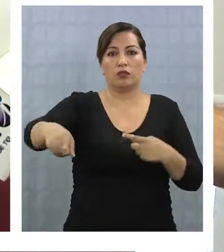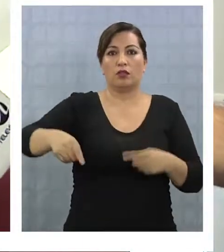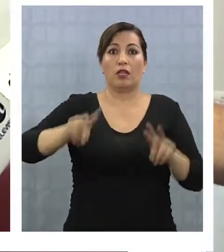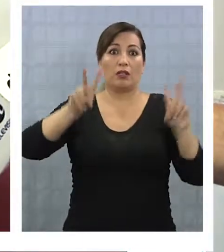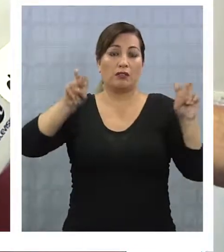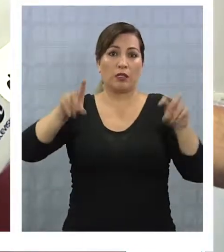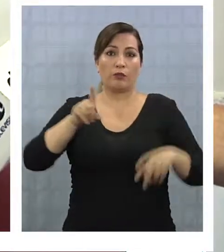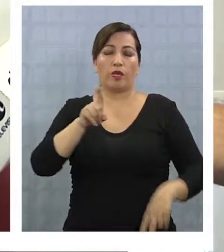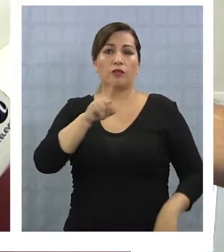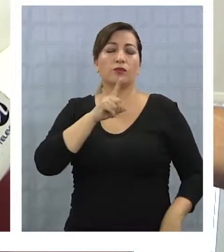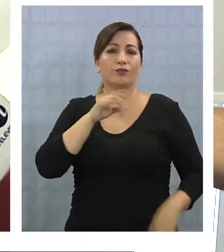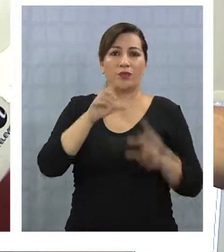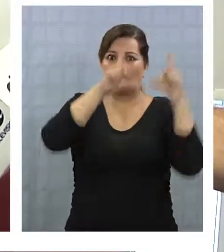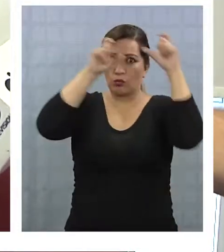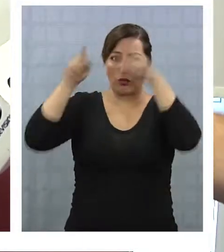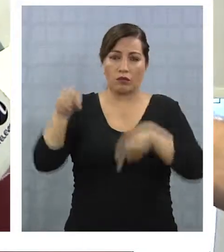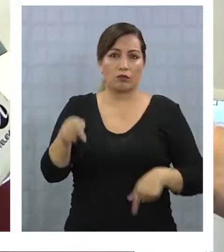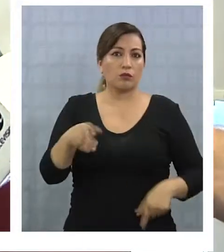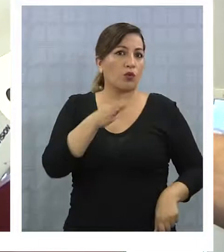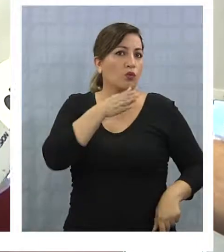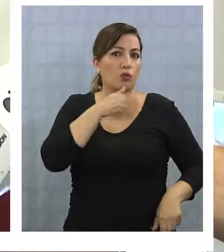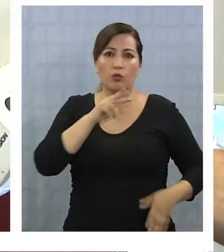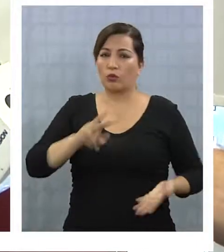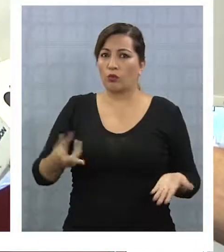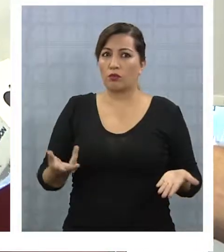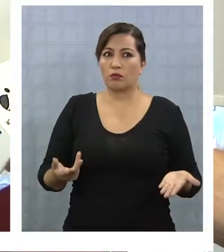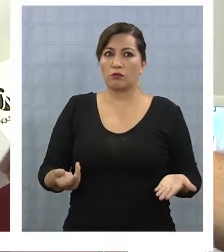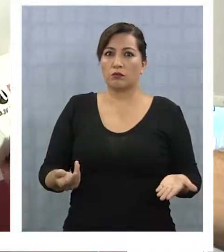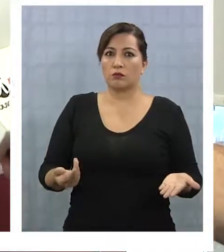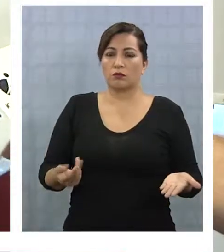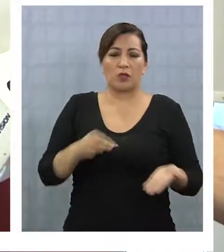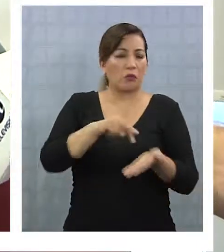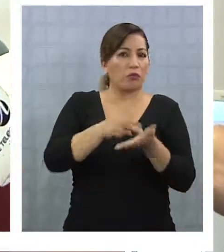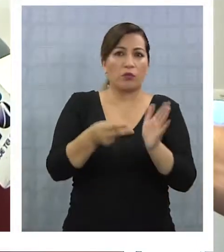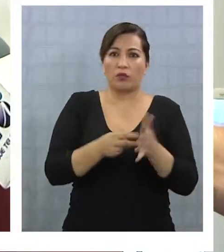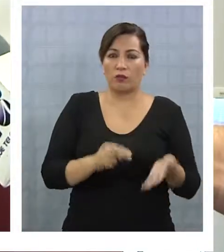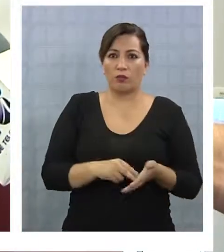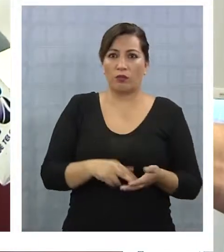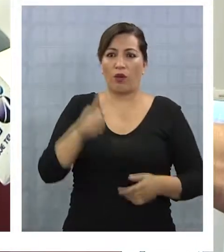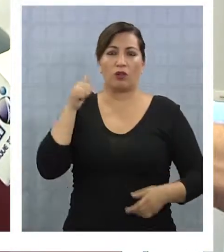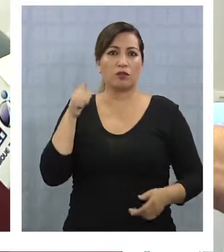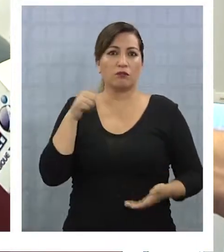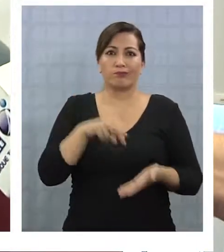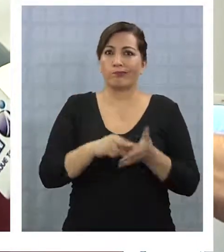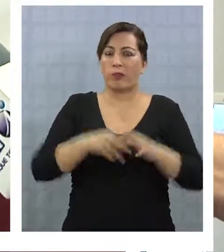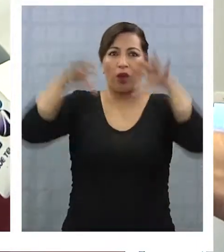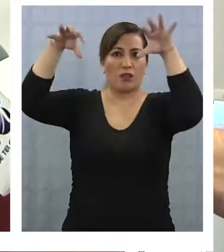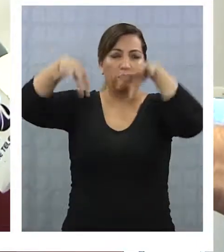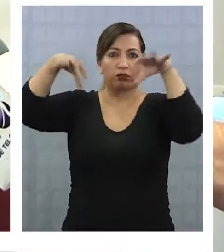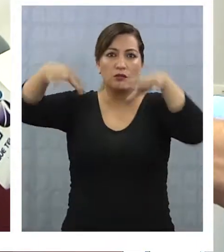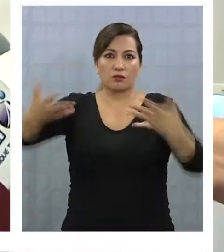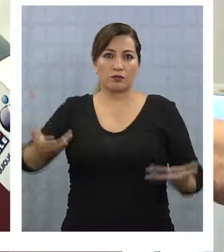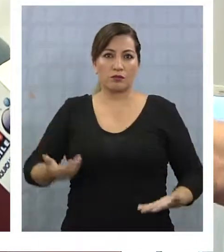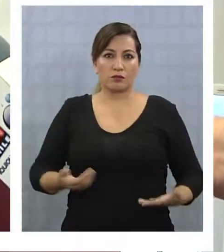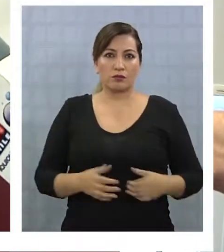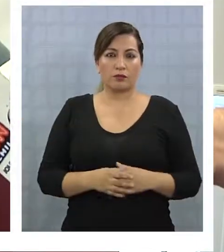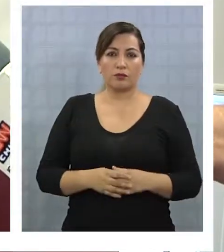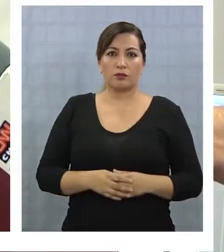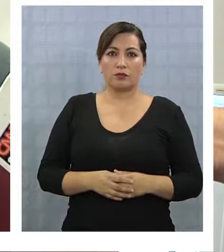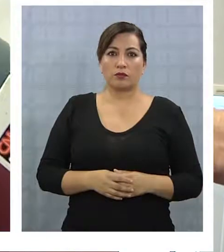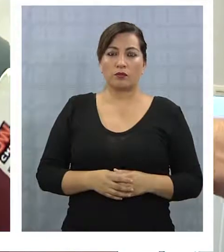que nos compete a nosotros en este caso como Cernatur, no hay ningún atractivo turístico dañado o que haya tenido algún daño producto de las lluvias